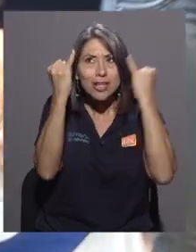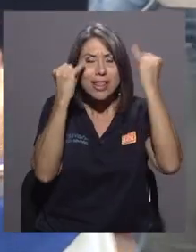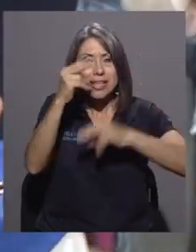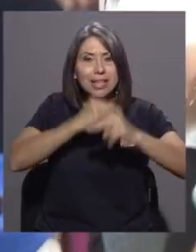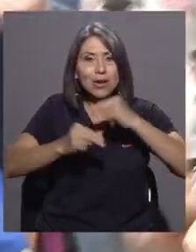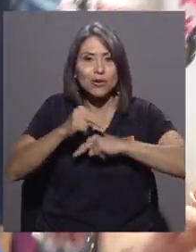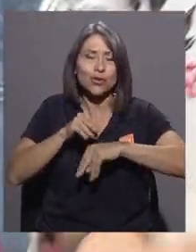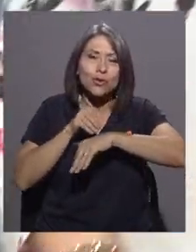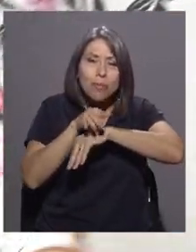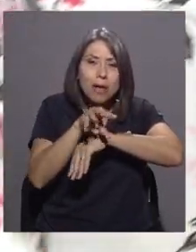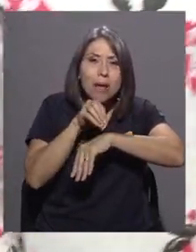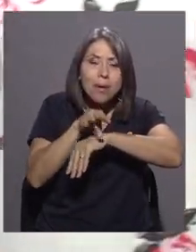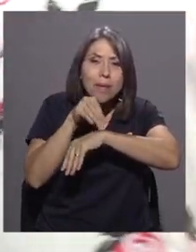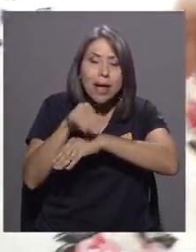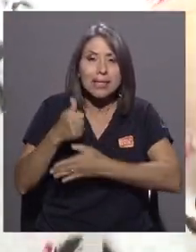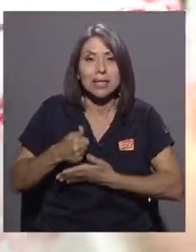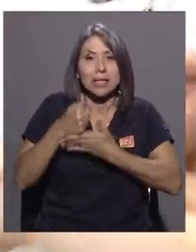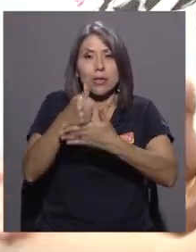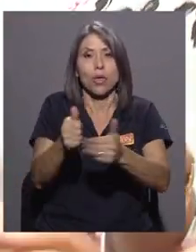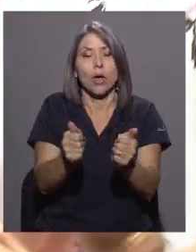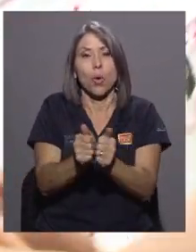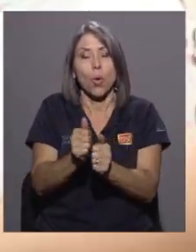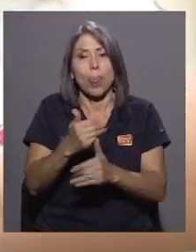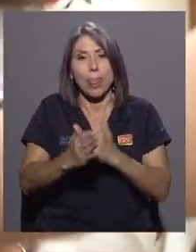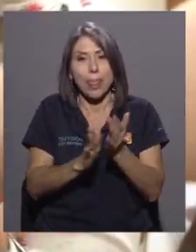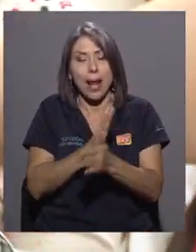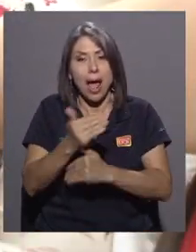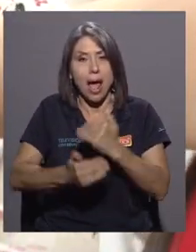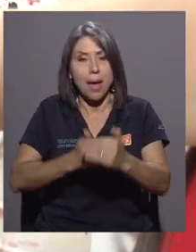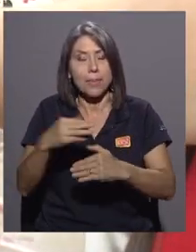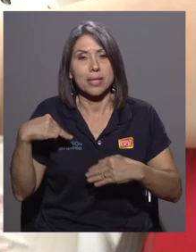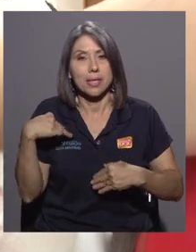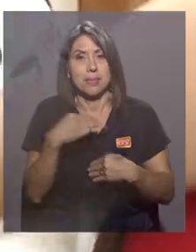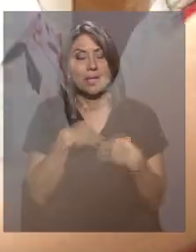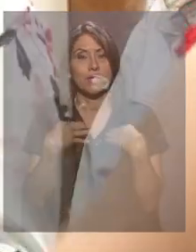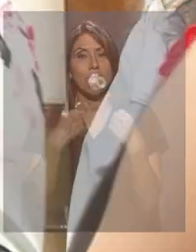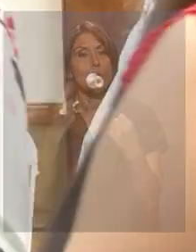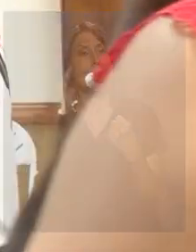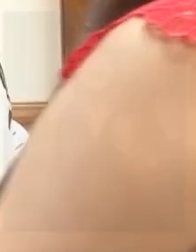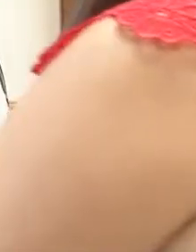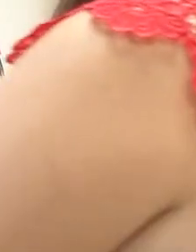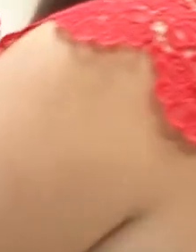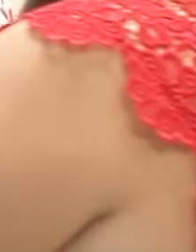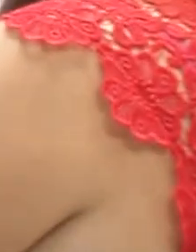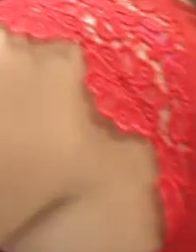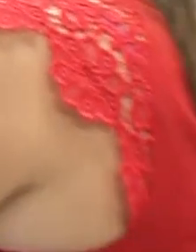y se les ayuda con los trámites del Ministerio de Salud para que pongan en marcha su negocio.